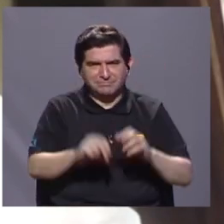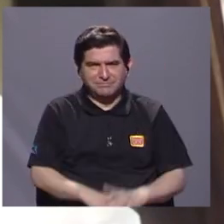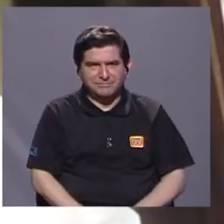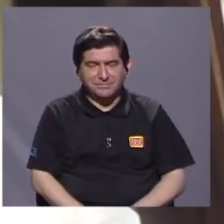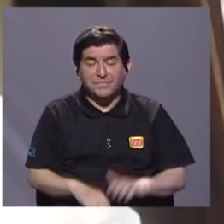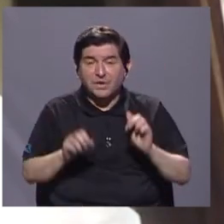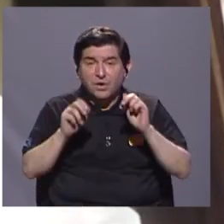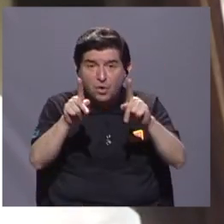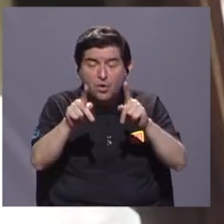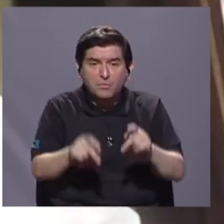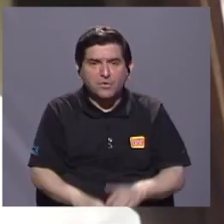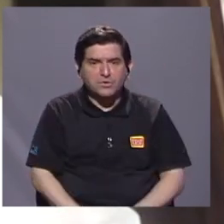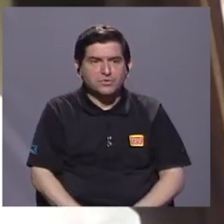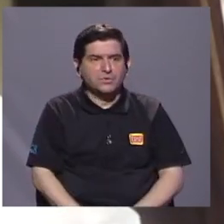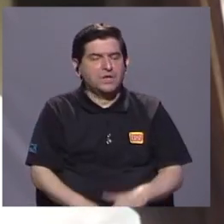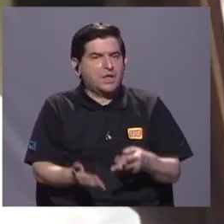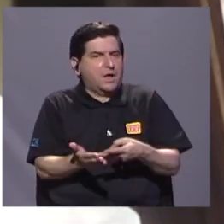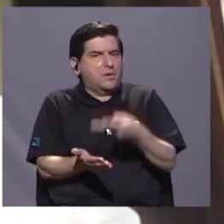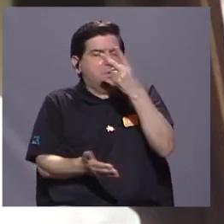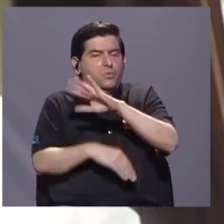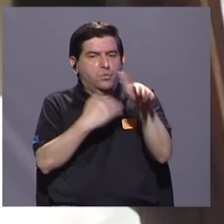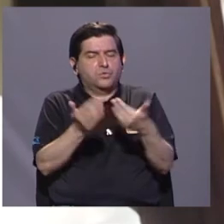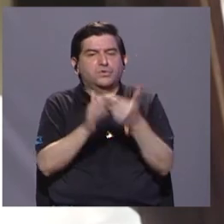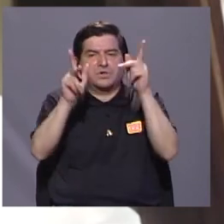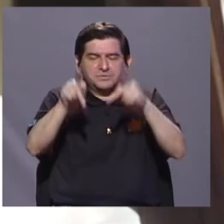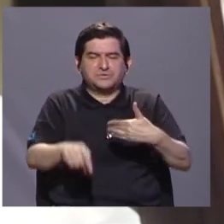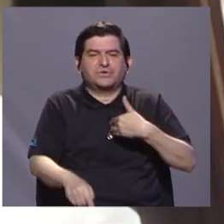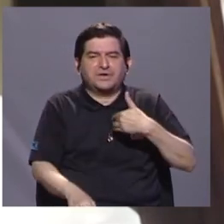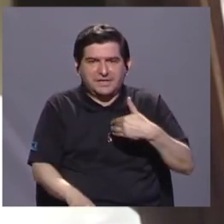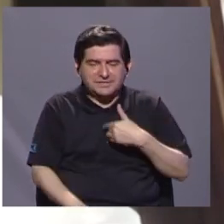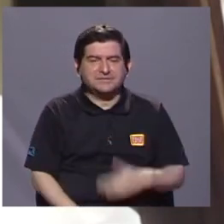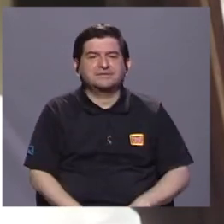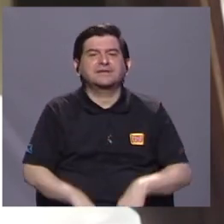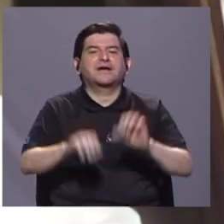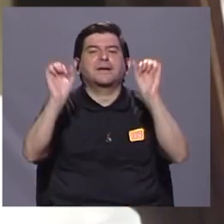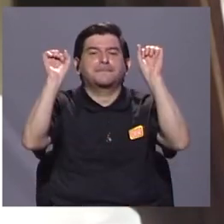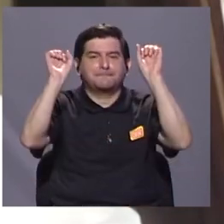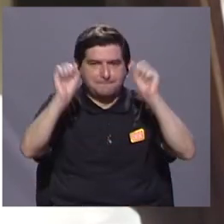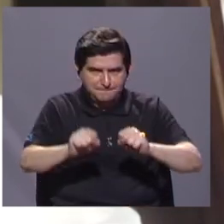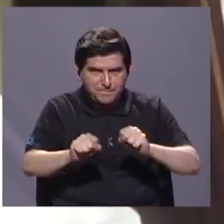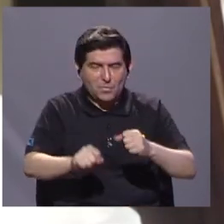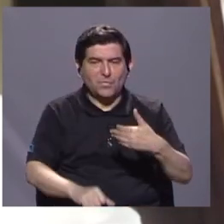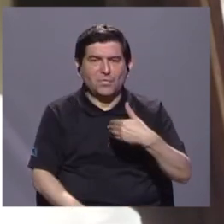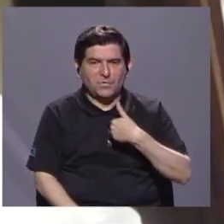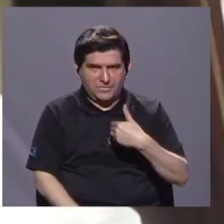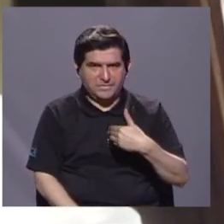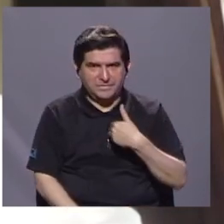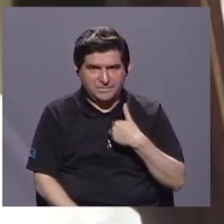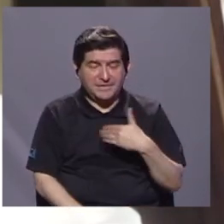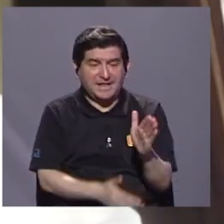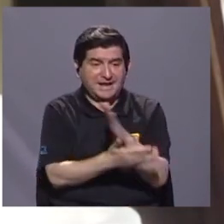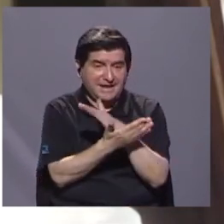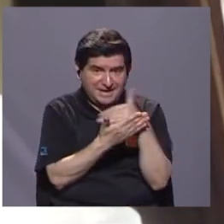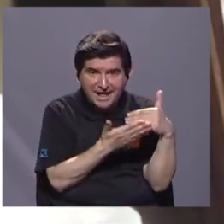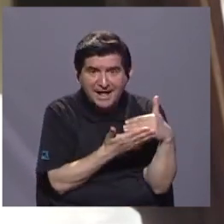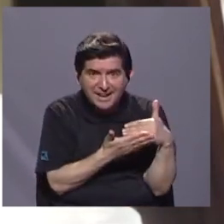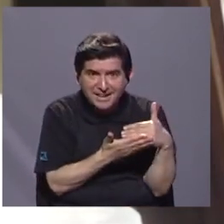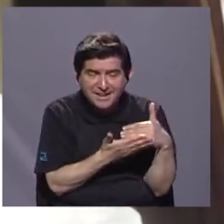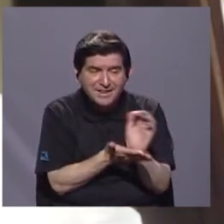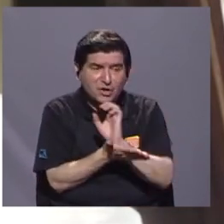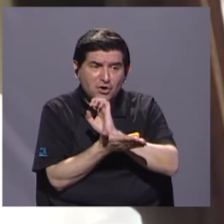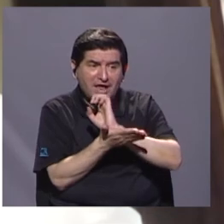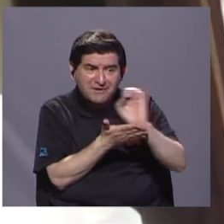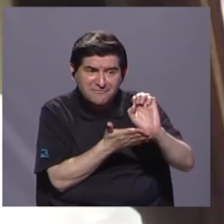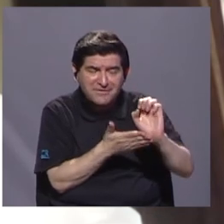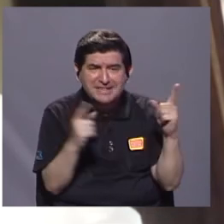una oportunidad de oro que tienen todos y todas, que tenemos todos y todas de poder tener algo que nos